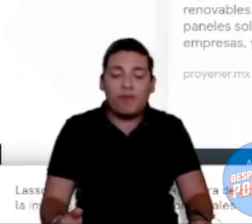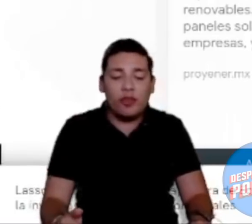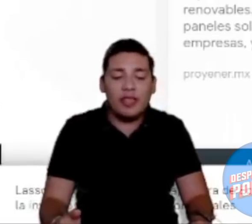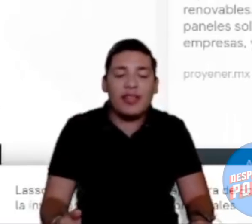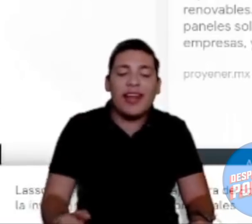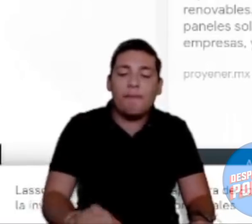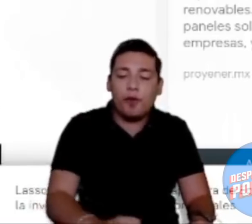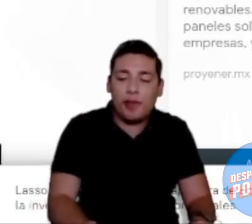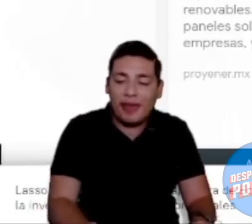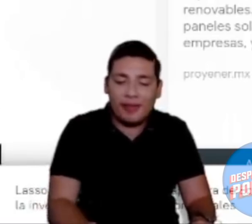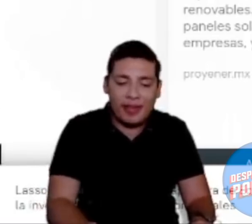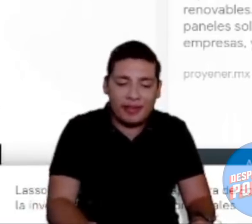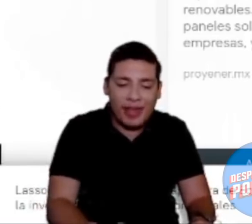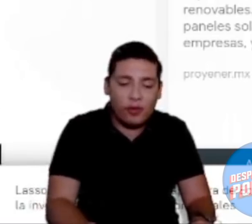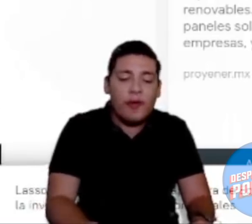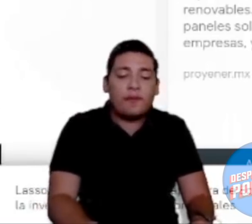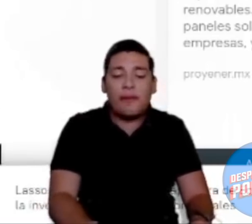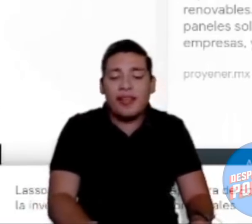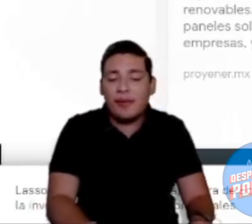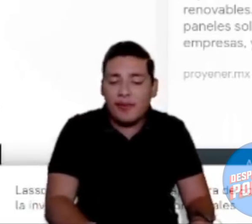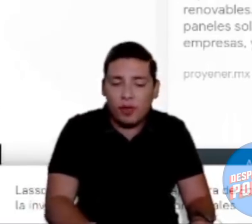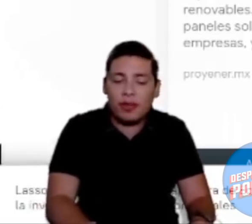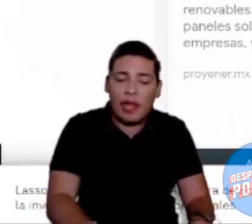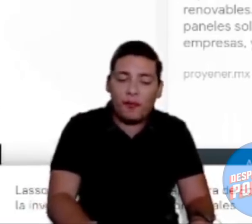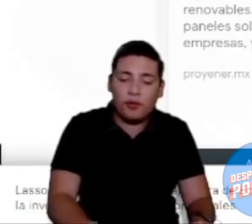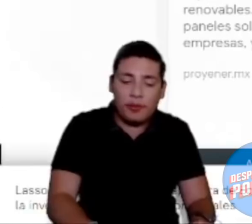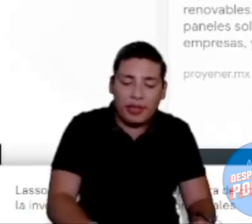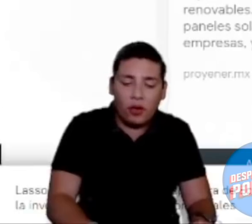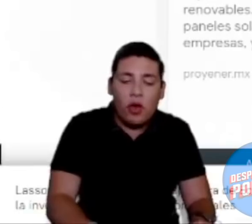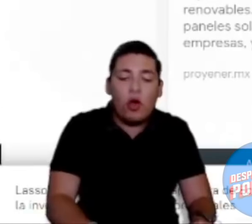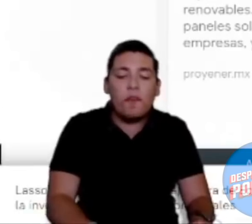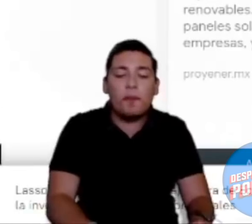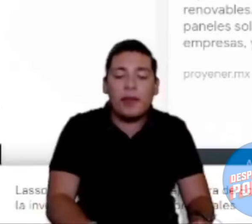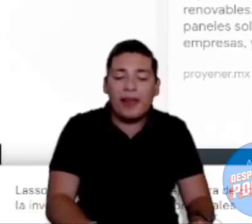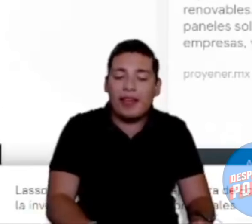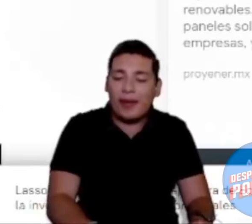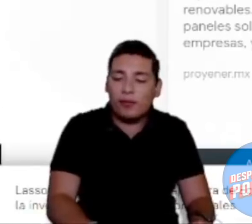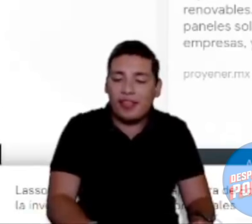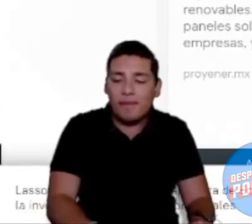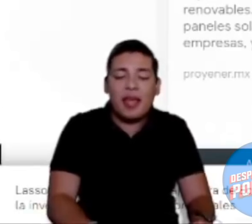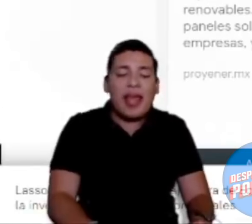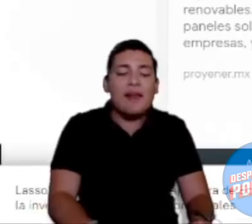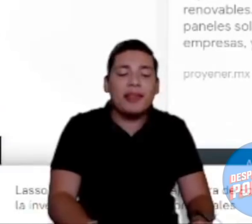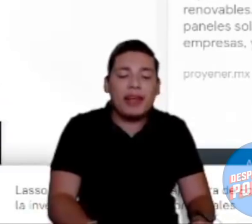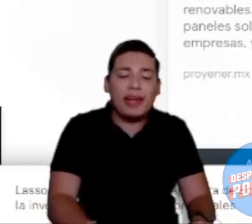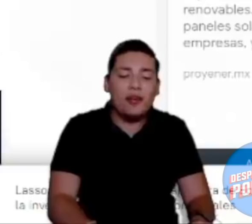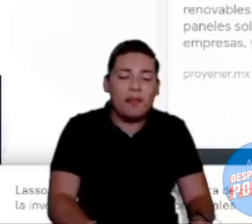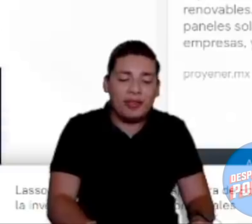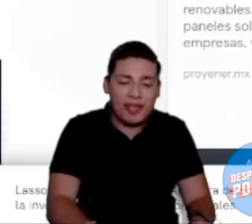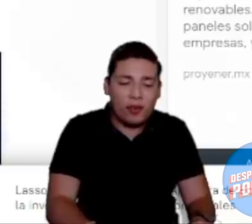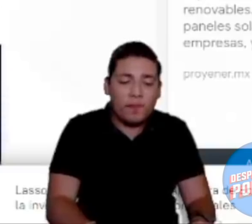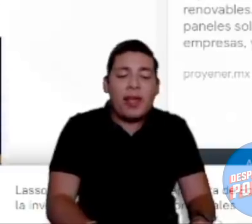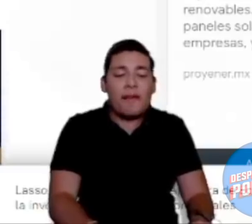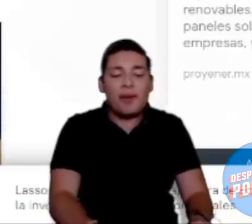hasta entonces eran propiedad del Estado. También se vendió Teléfonos de México, hoy propiedad de Carlos Slim, el mexicano